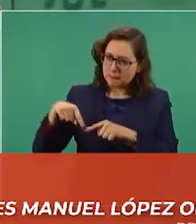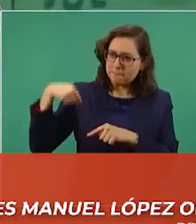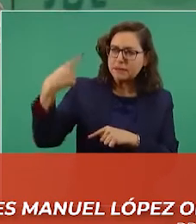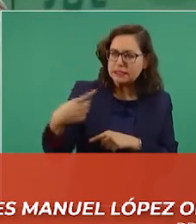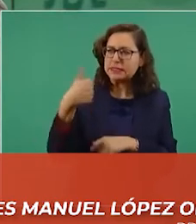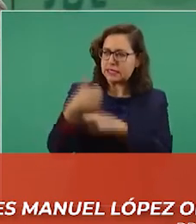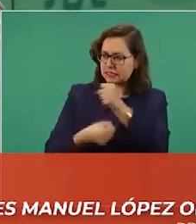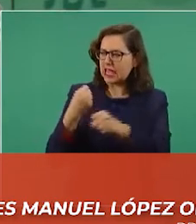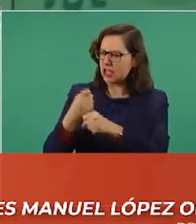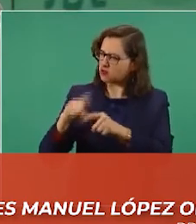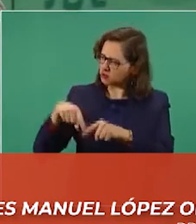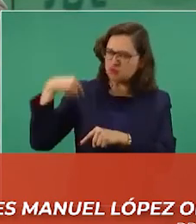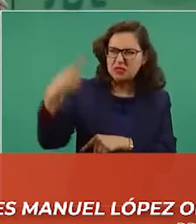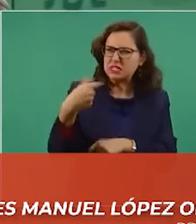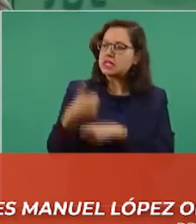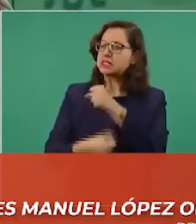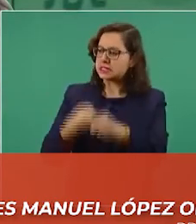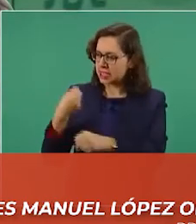Relíjase.